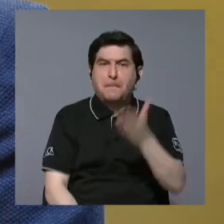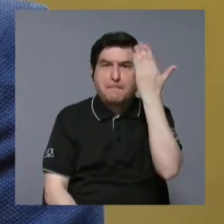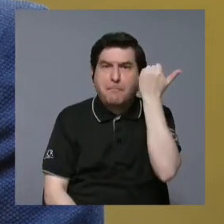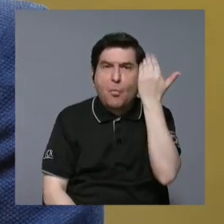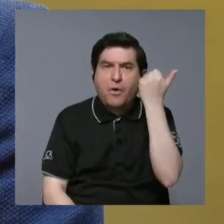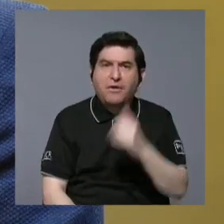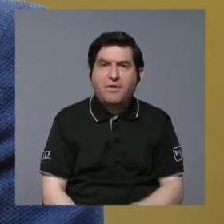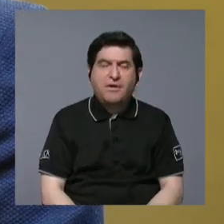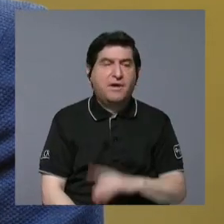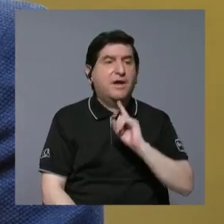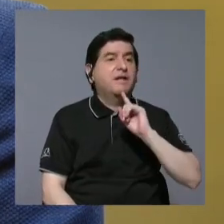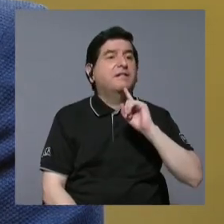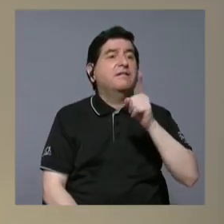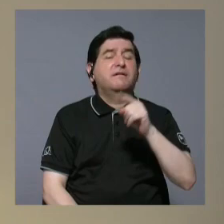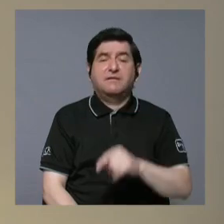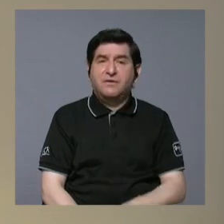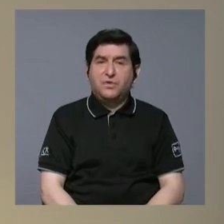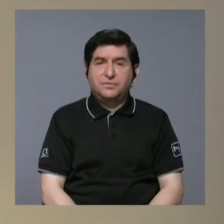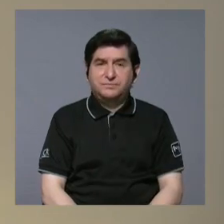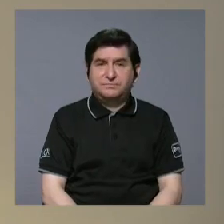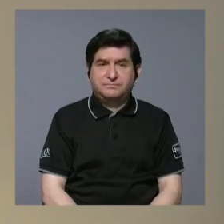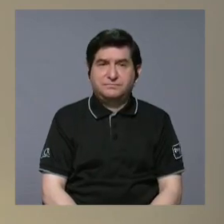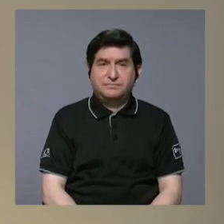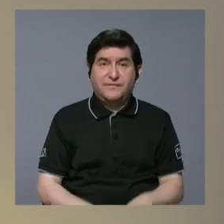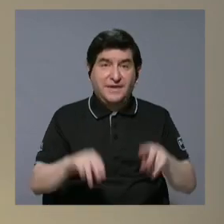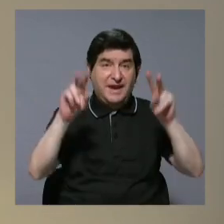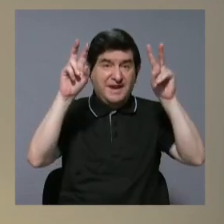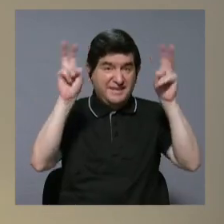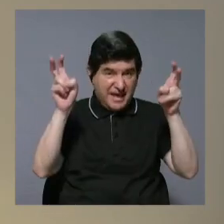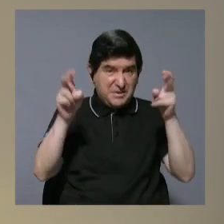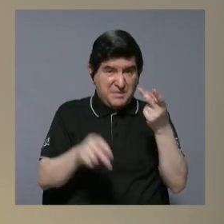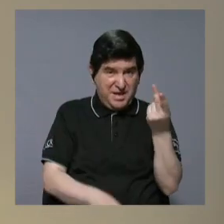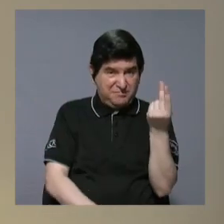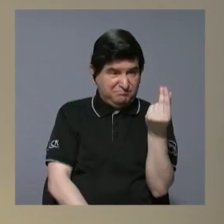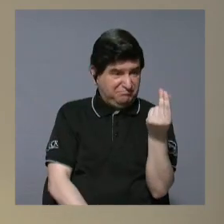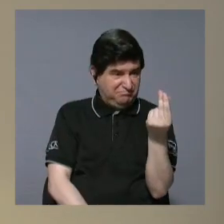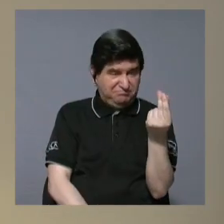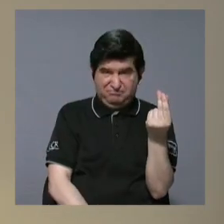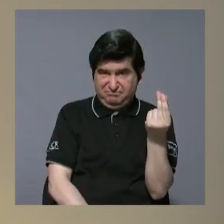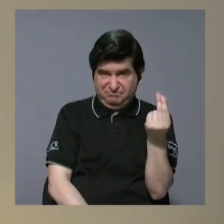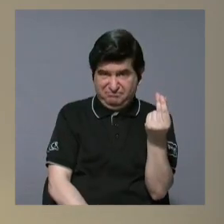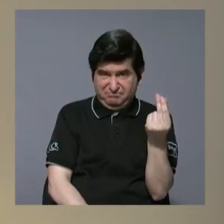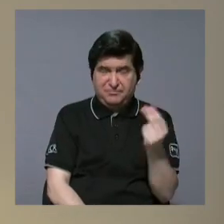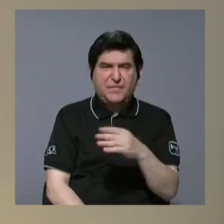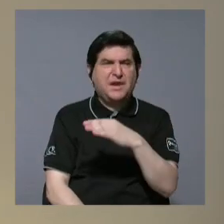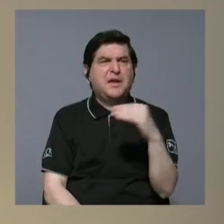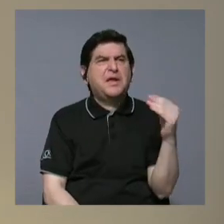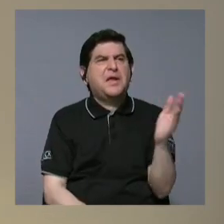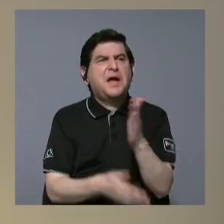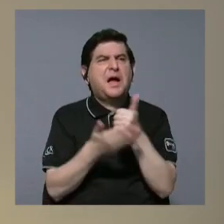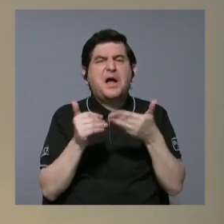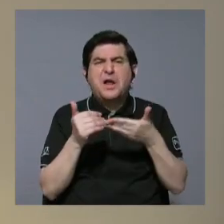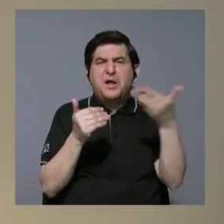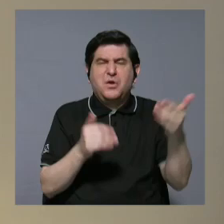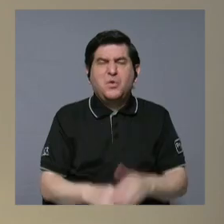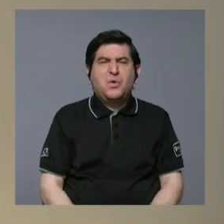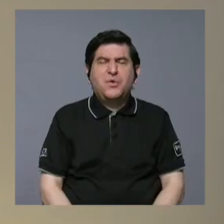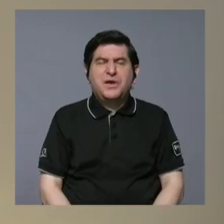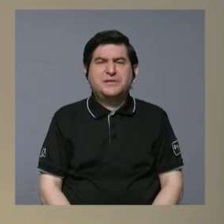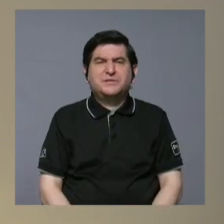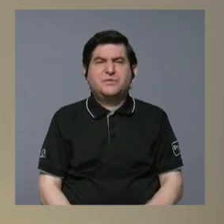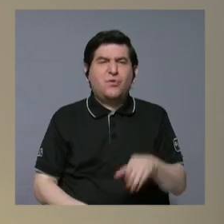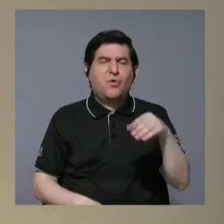lo que decía es que el tema de los precios y algunas de las cosas como